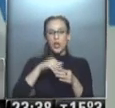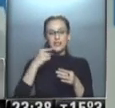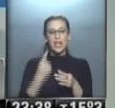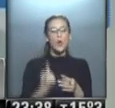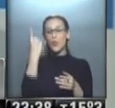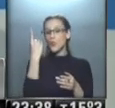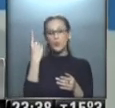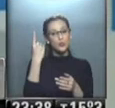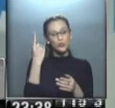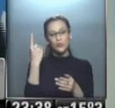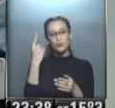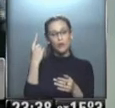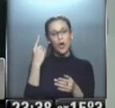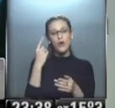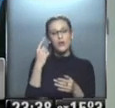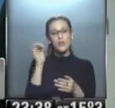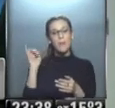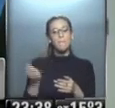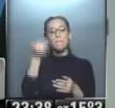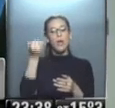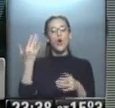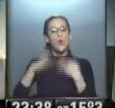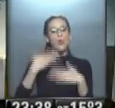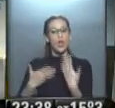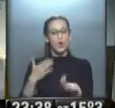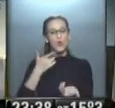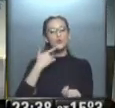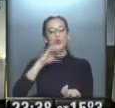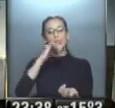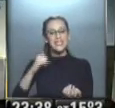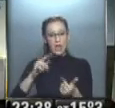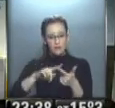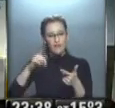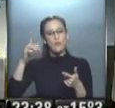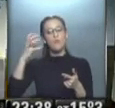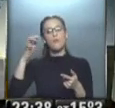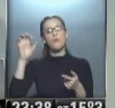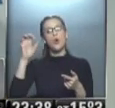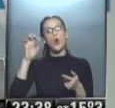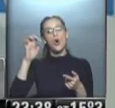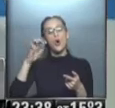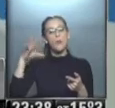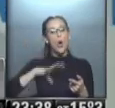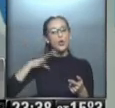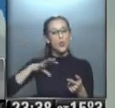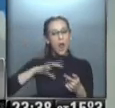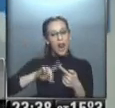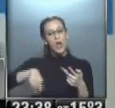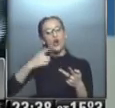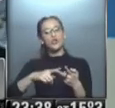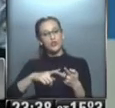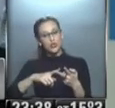de los 2 mejores delanteros del mundo afuera del Mundial. Suecia, Portugal, por un lado Zlatan Ibrahimovic, por